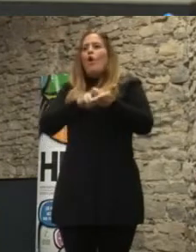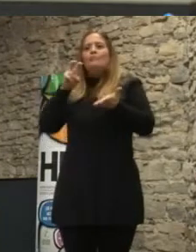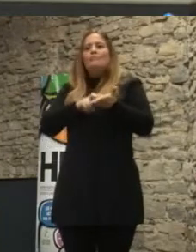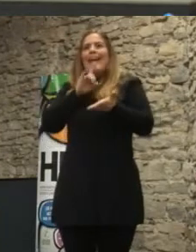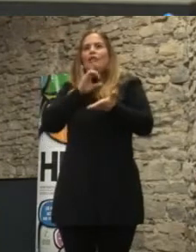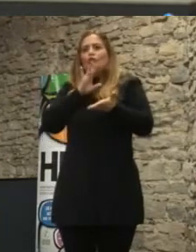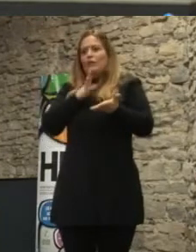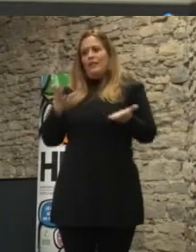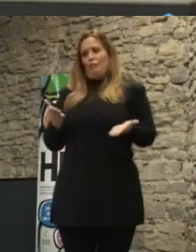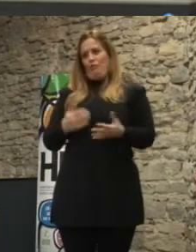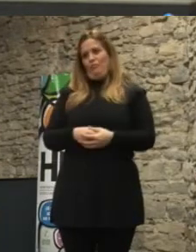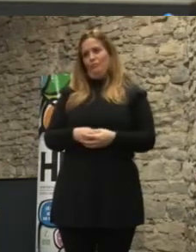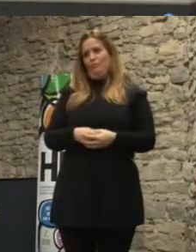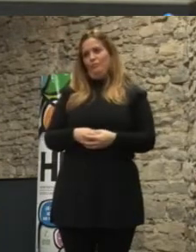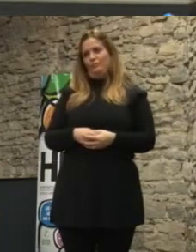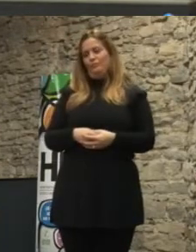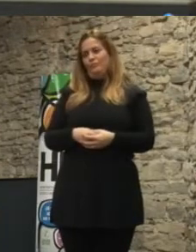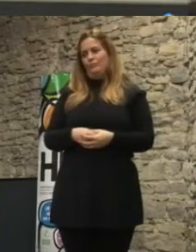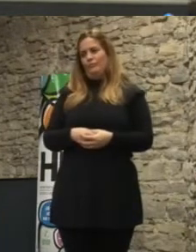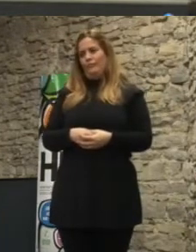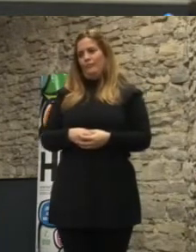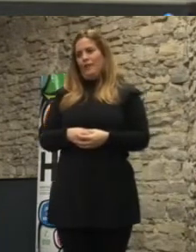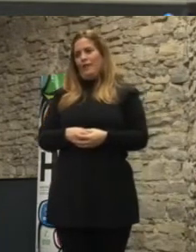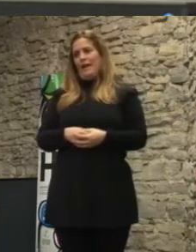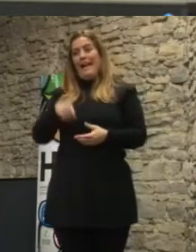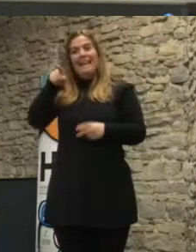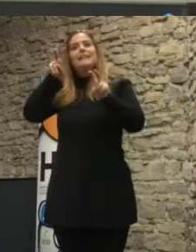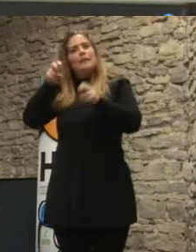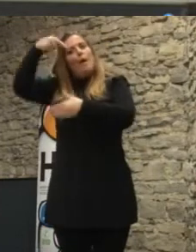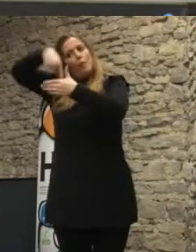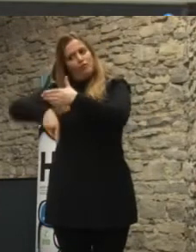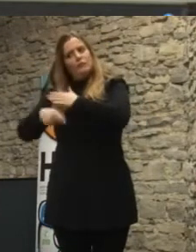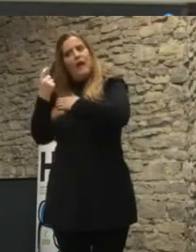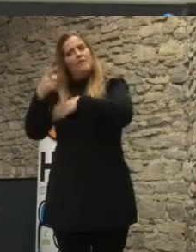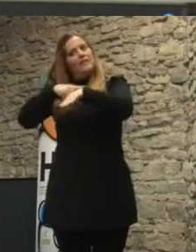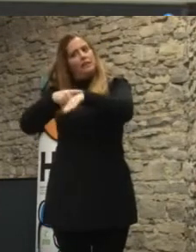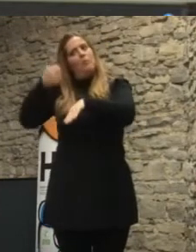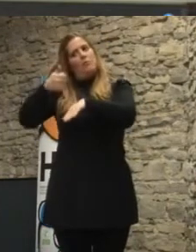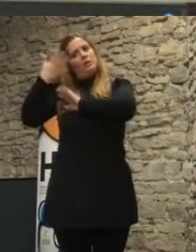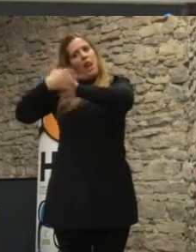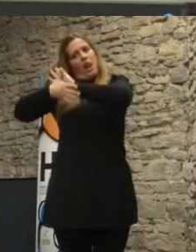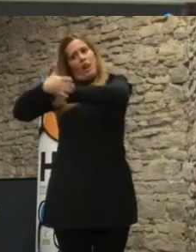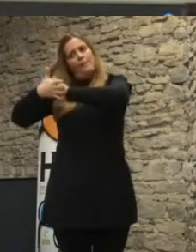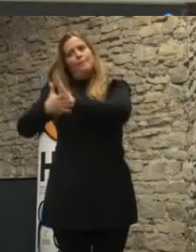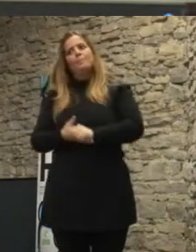Pero para profundizar en esto se requeriría más tiempo y